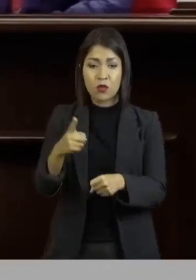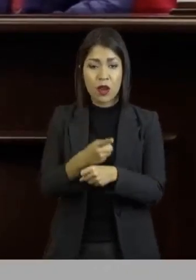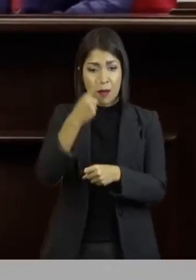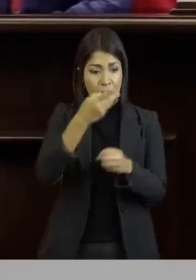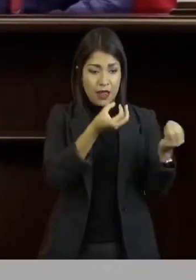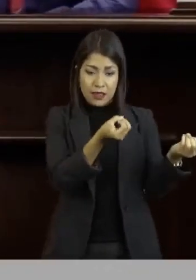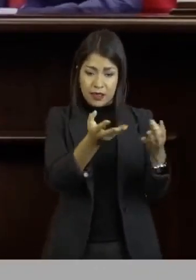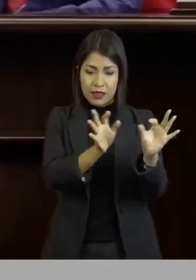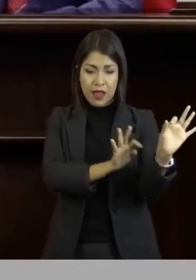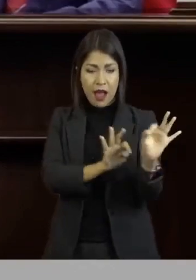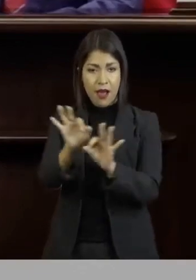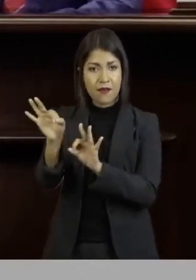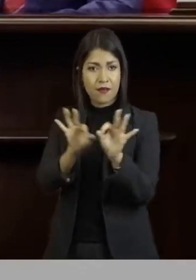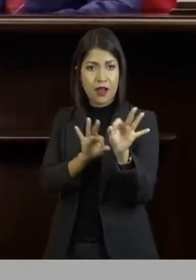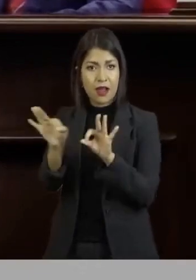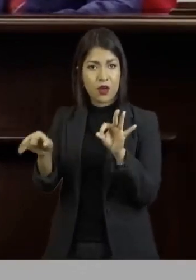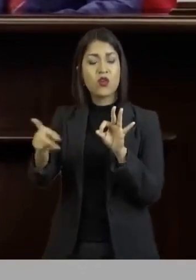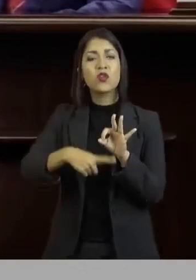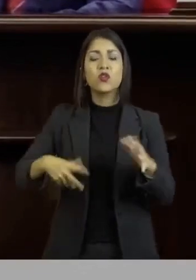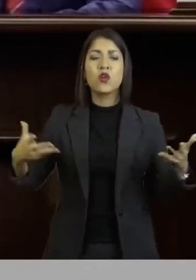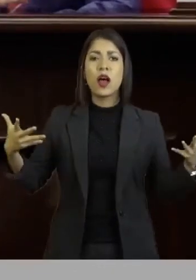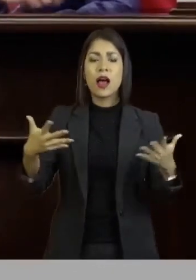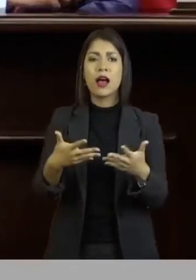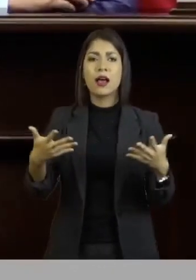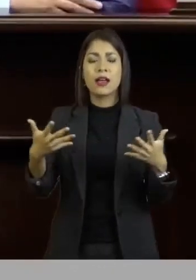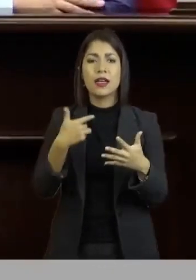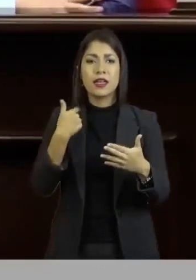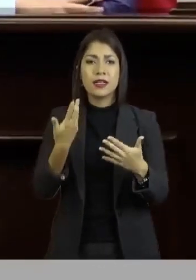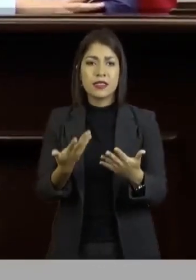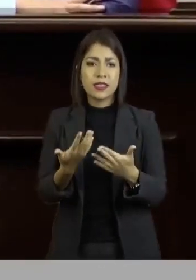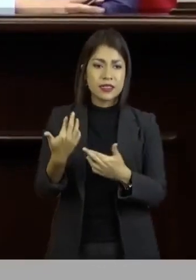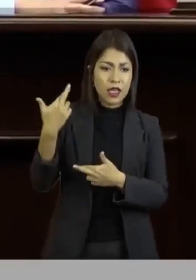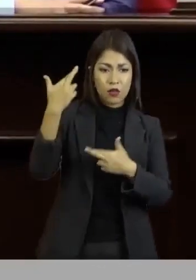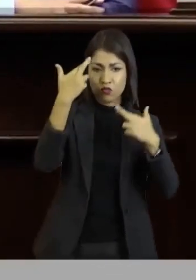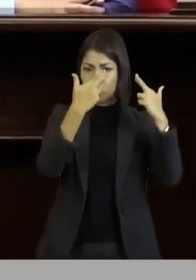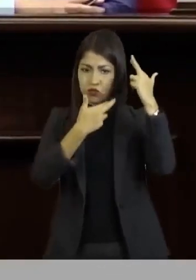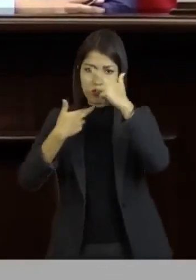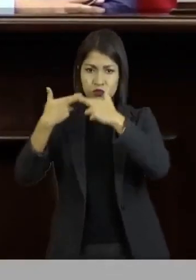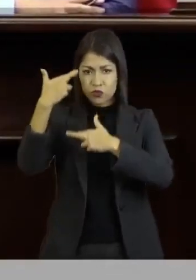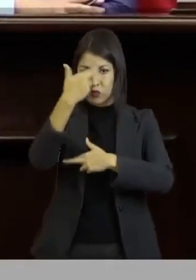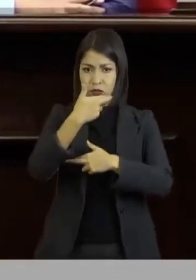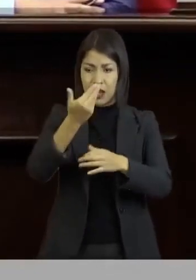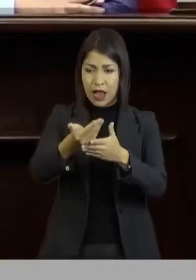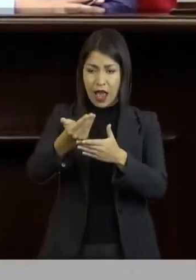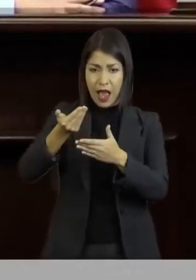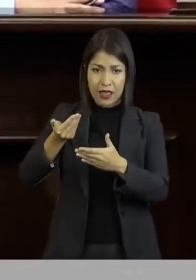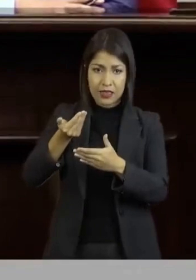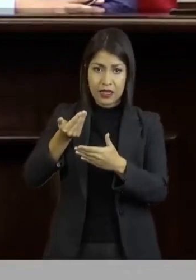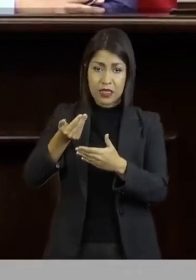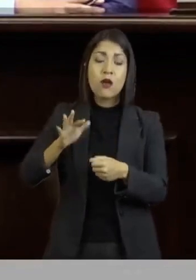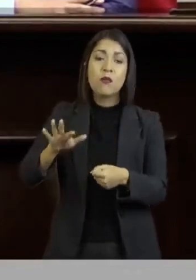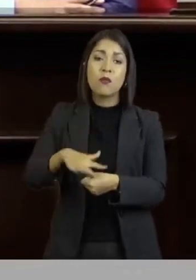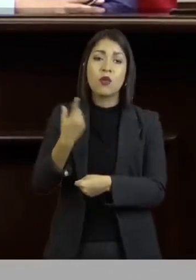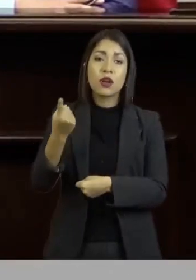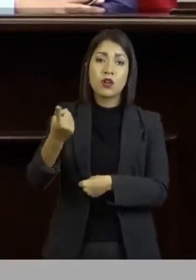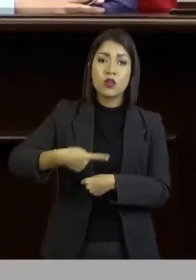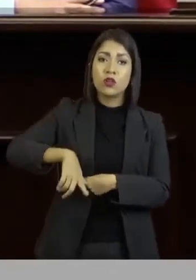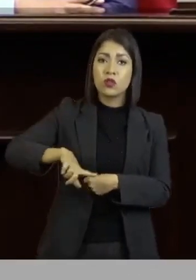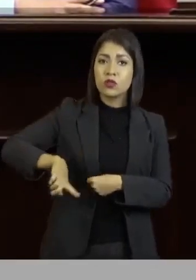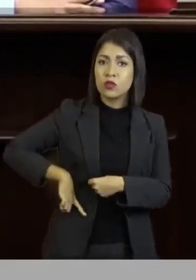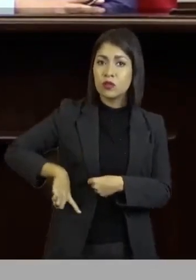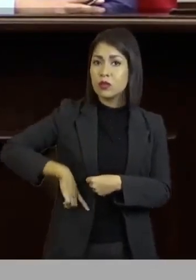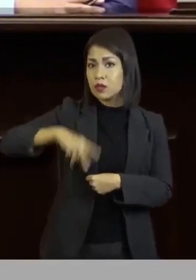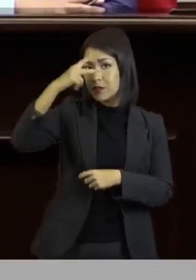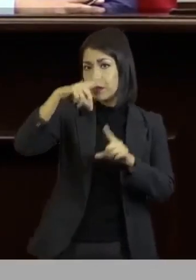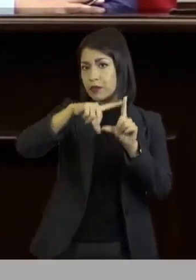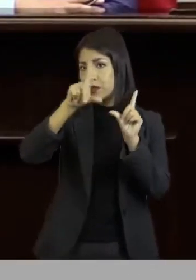trabajo. Mandamos a hacer un sondeo antes de la consulta porque este gobierno, el presidente de la República tomó